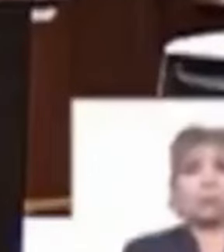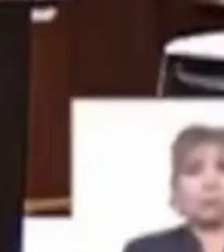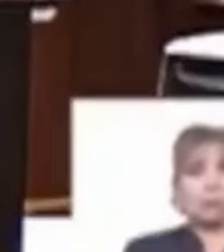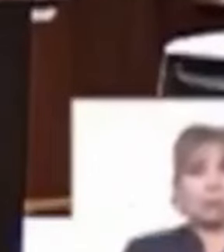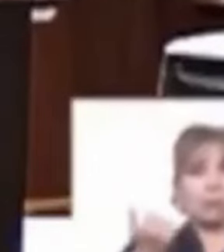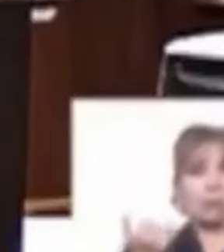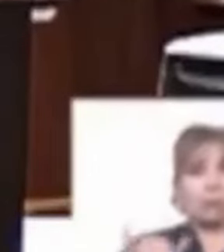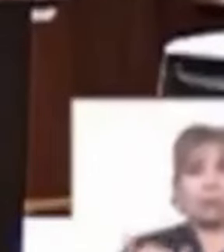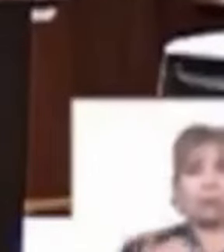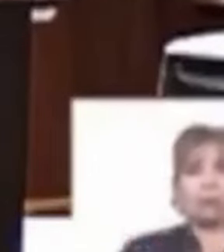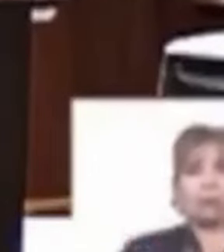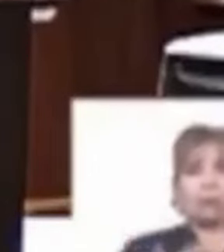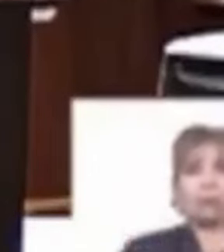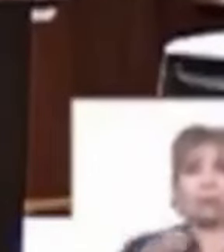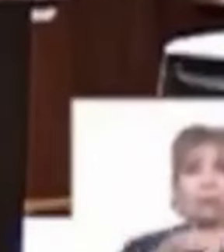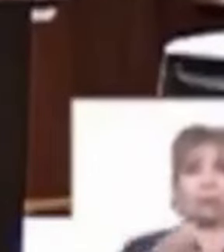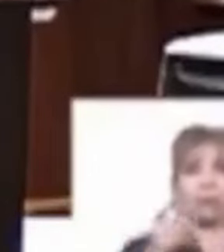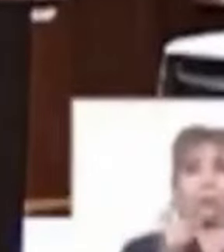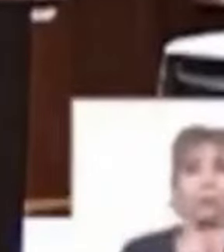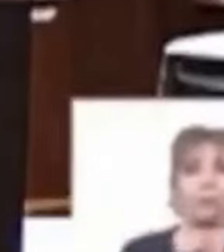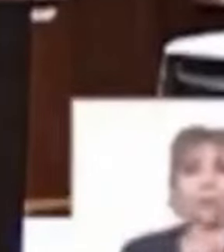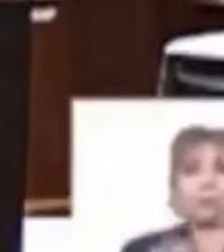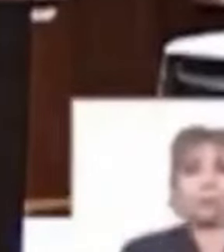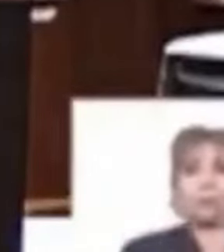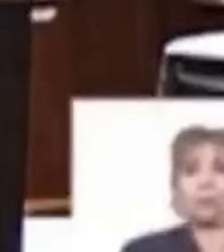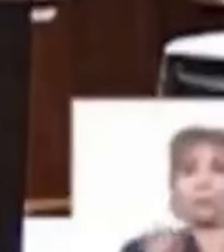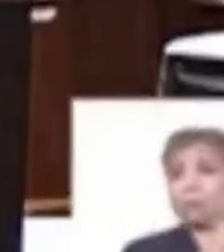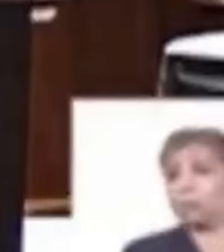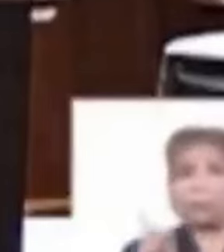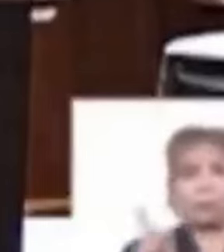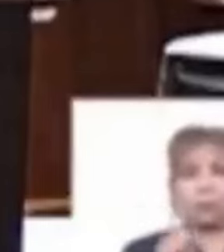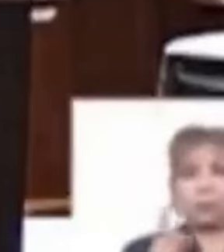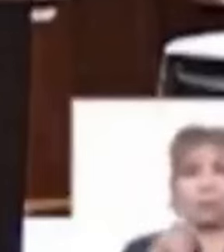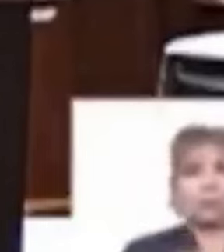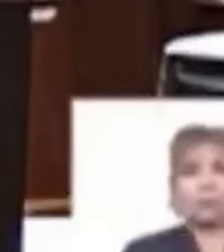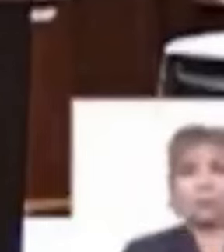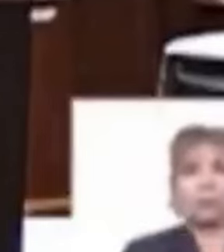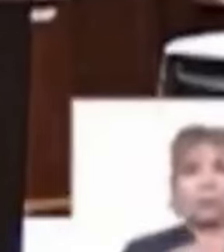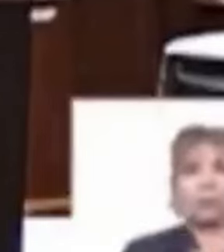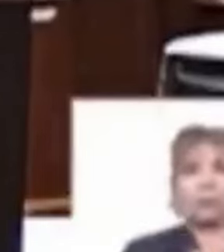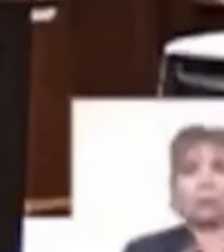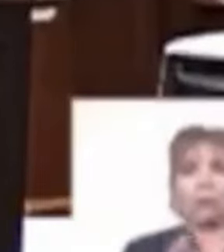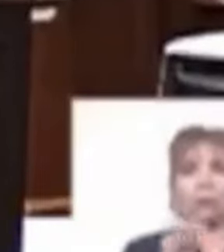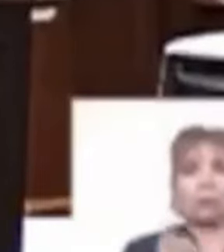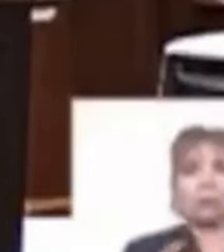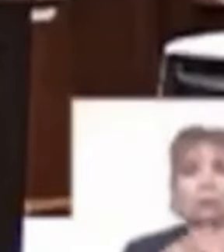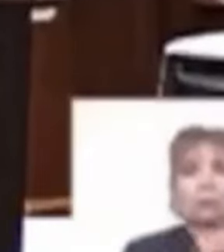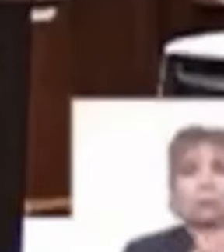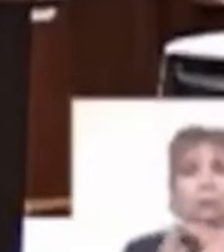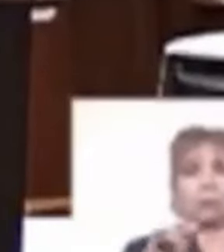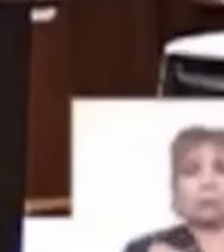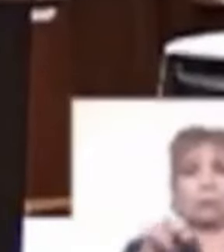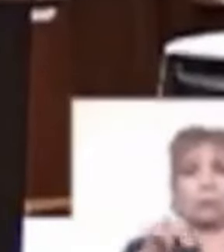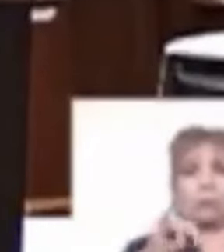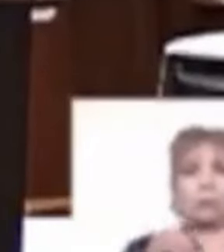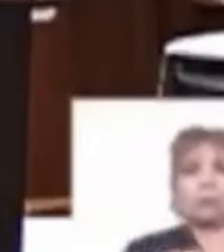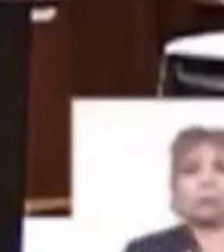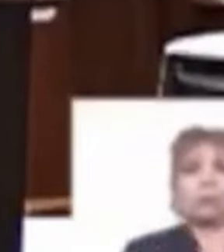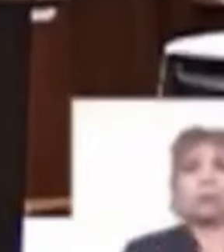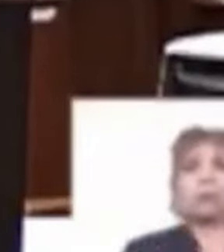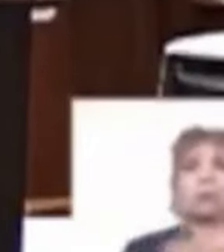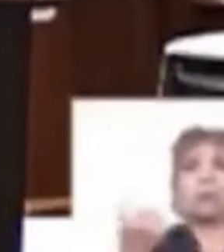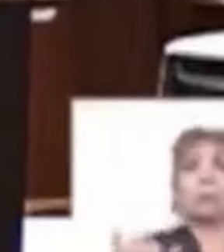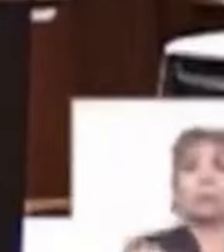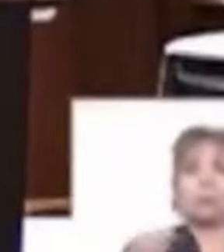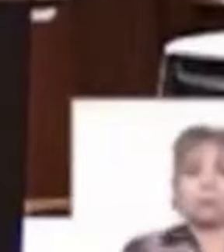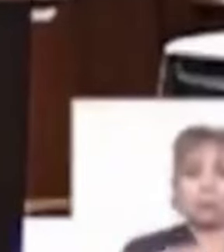Hoy día, la Comisión Permanente no está discutiendo la destitución de miembros de la Junta Nacional de Justicia.